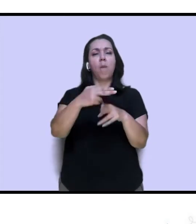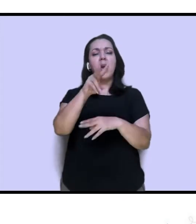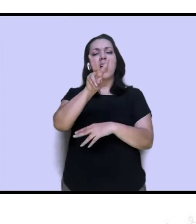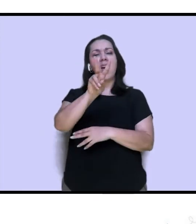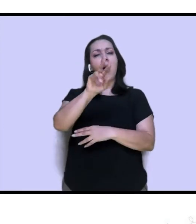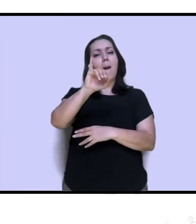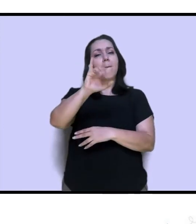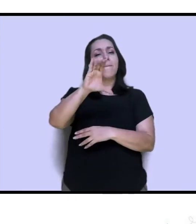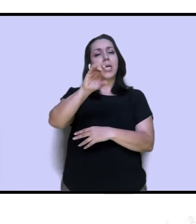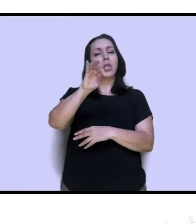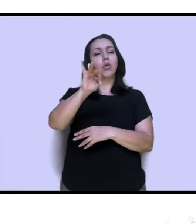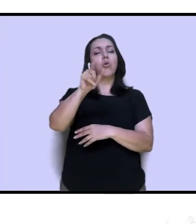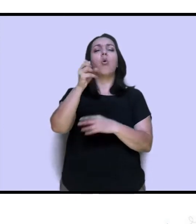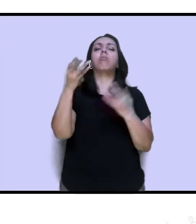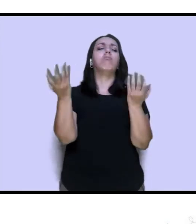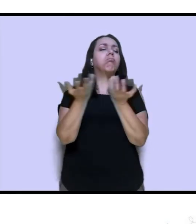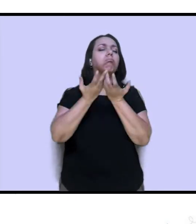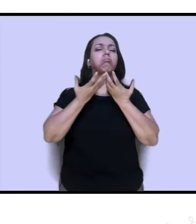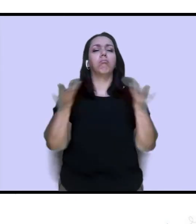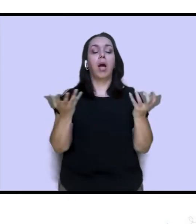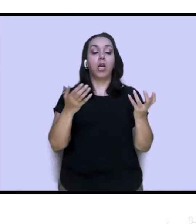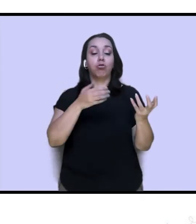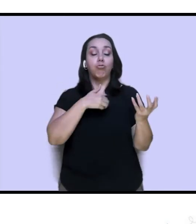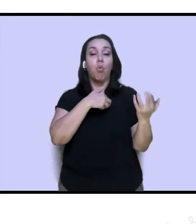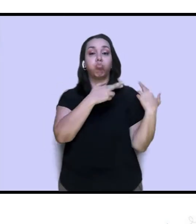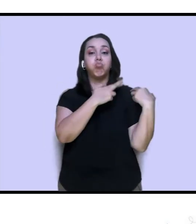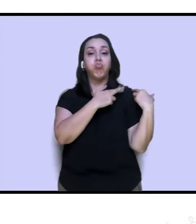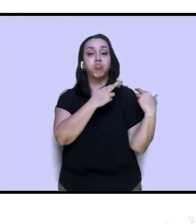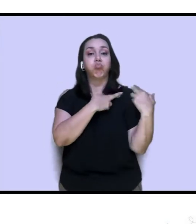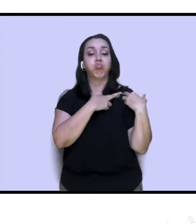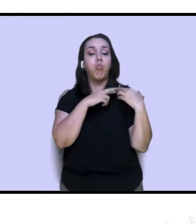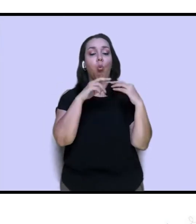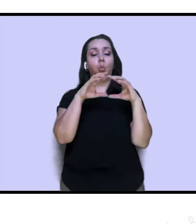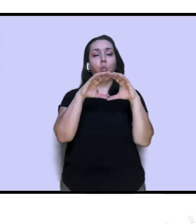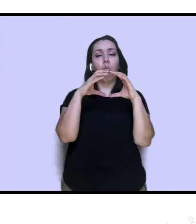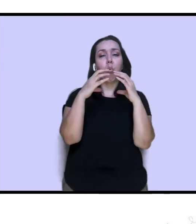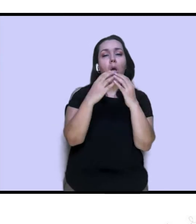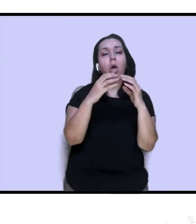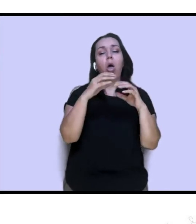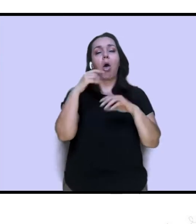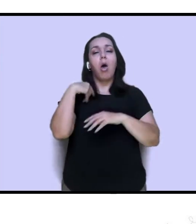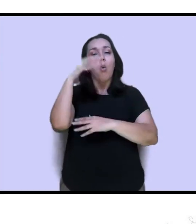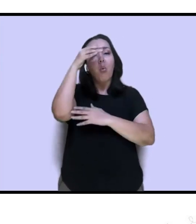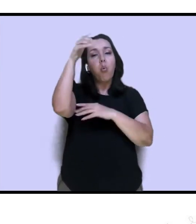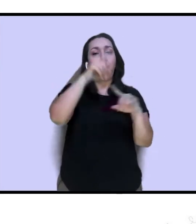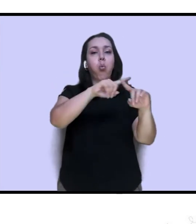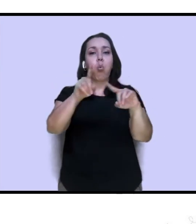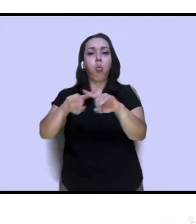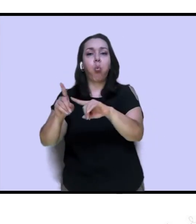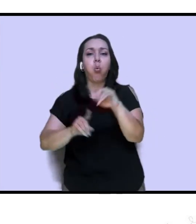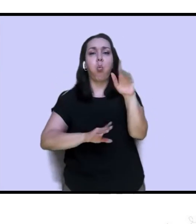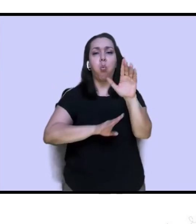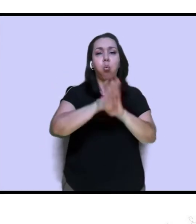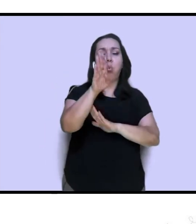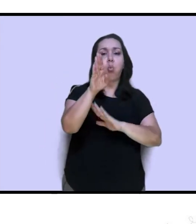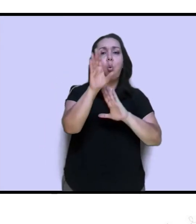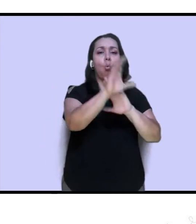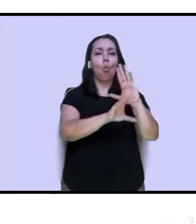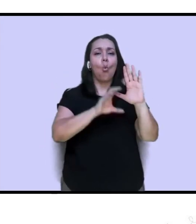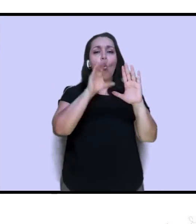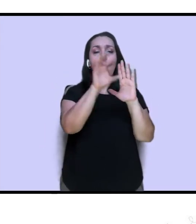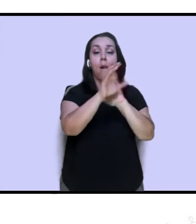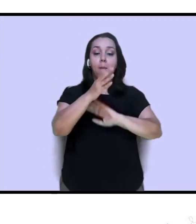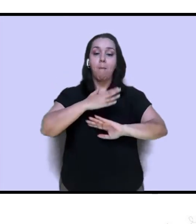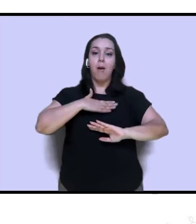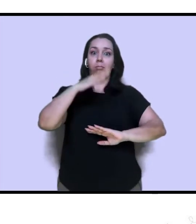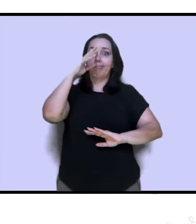Mi nombre es Víctor Alfredo Pineda Rodríguez y estoy a cargo del Departamento de Educación Intercultural de la Dirección de Desarrollo